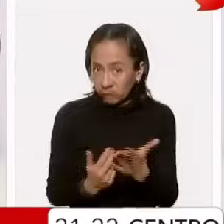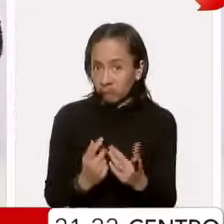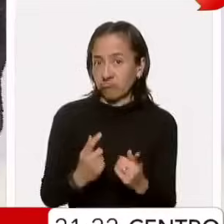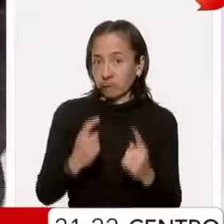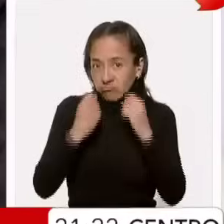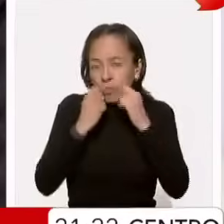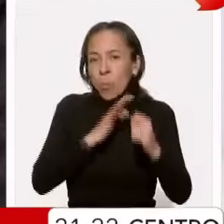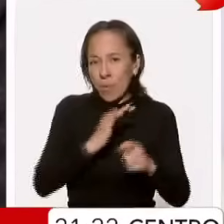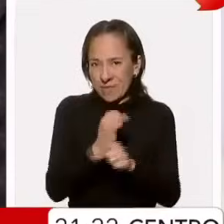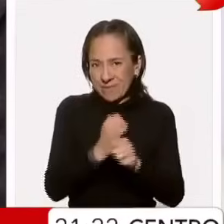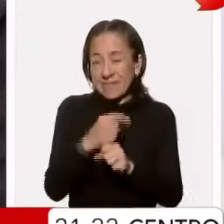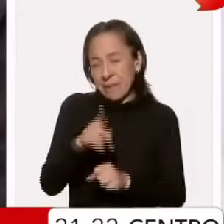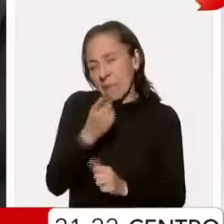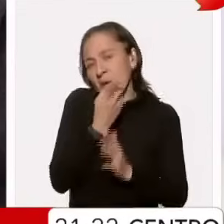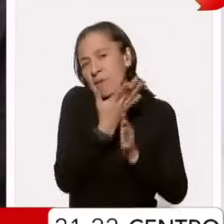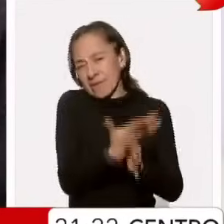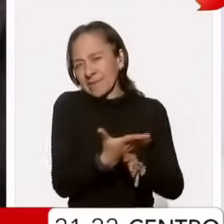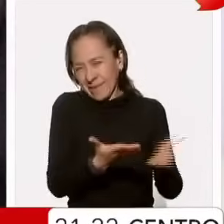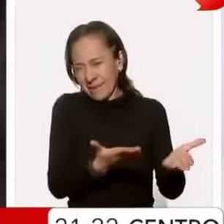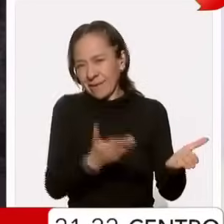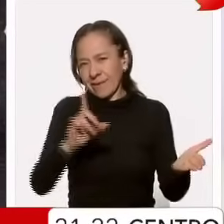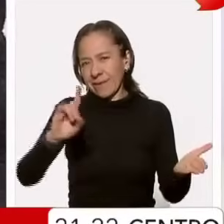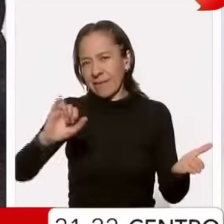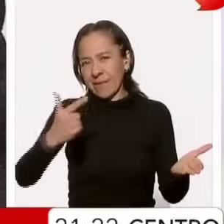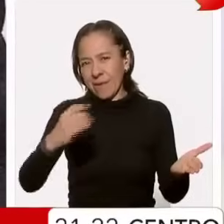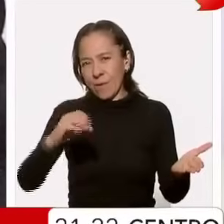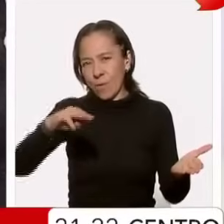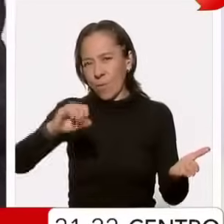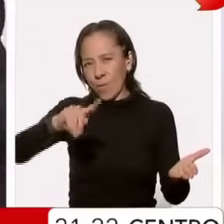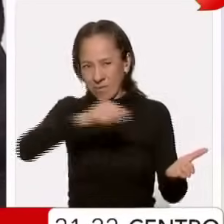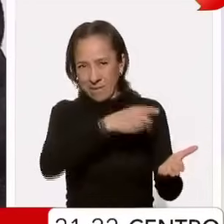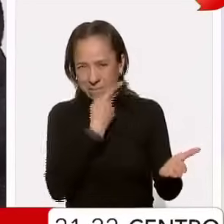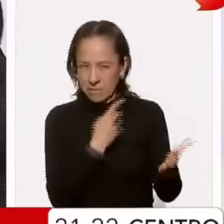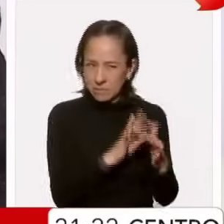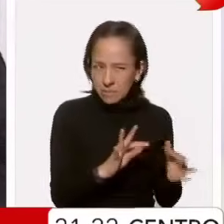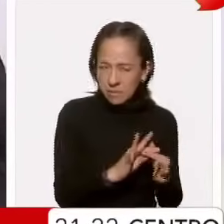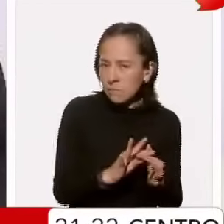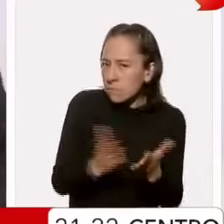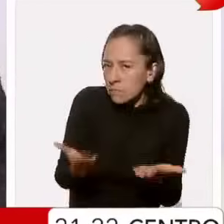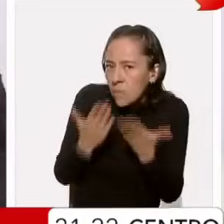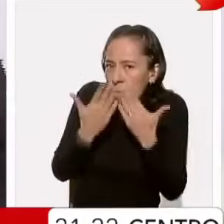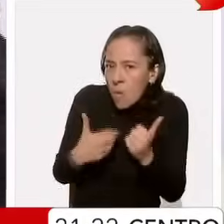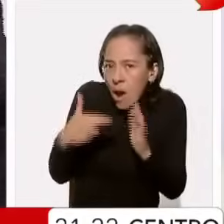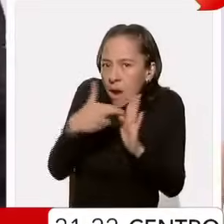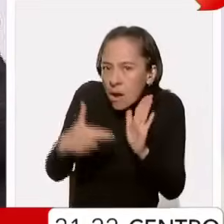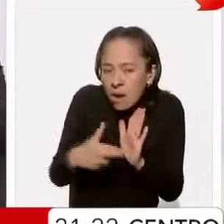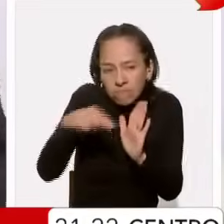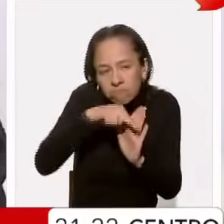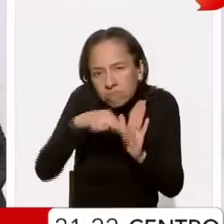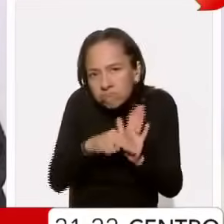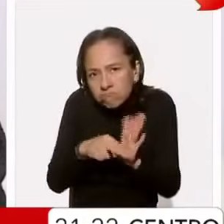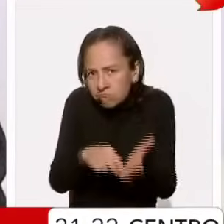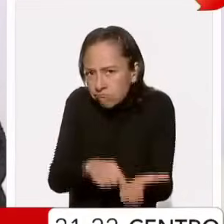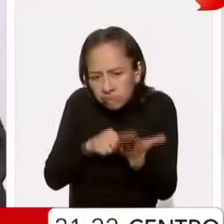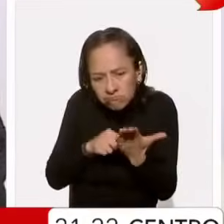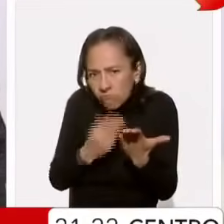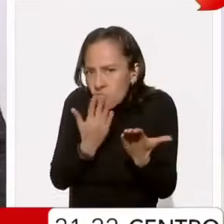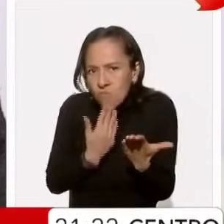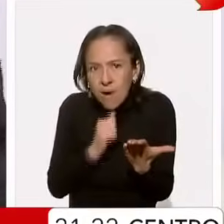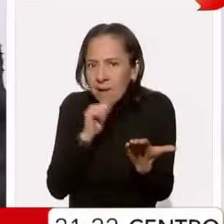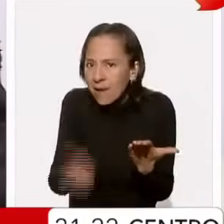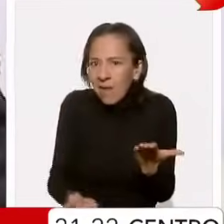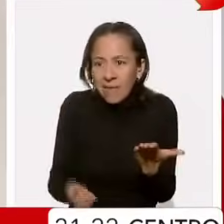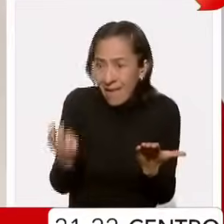este hombre, Diego Mota, lo que decía es, no hay normatividad, no hay reglamentación, están sueltas esas